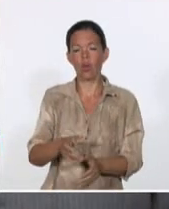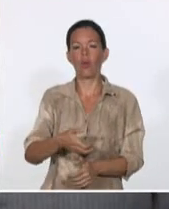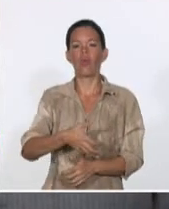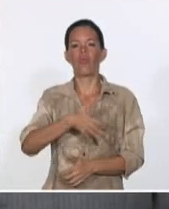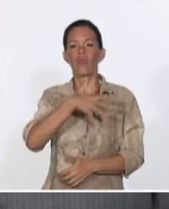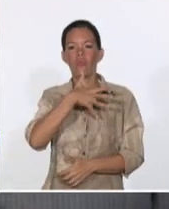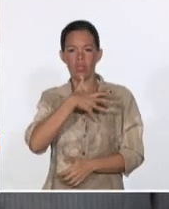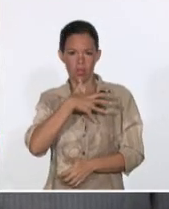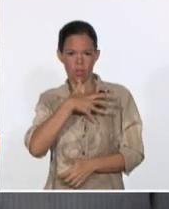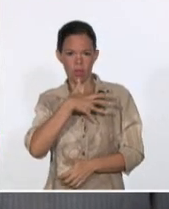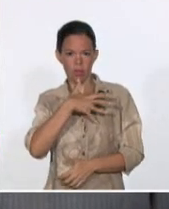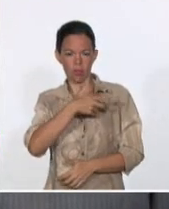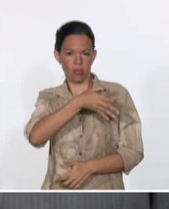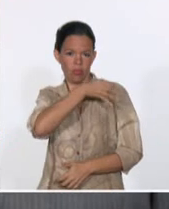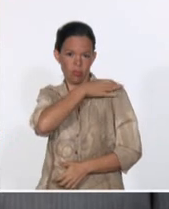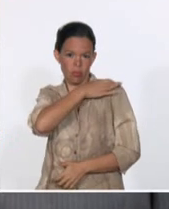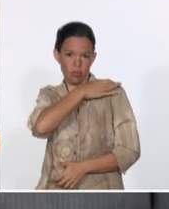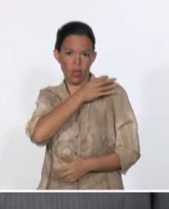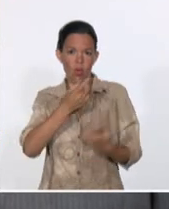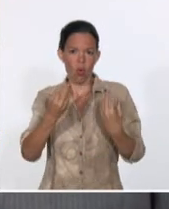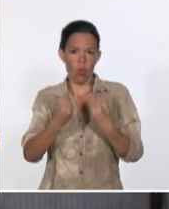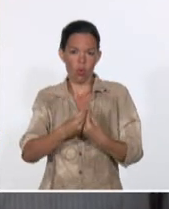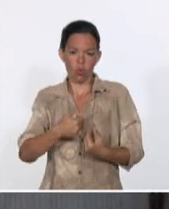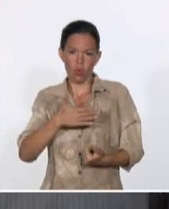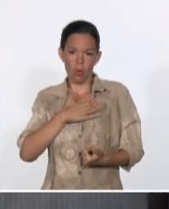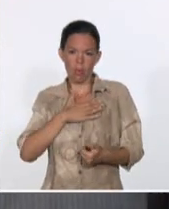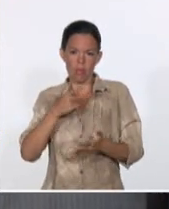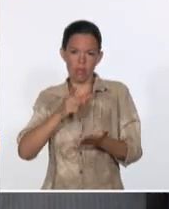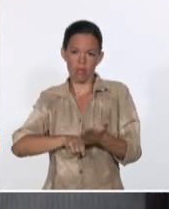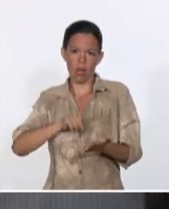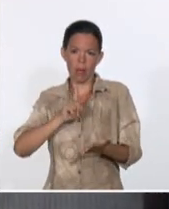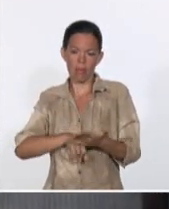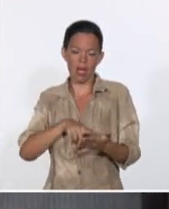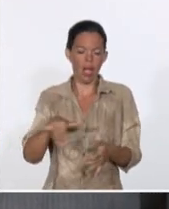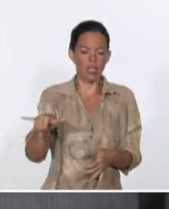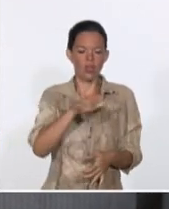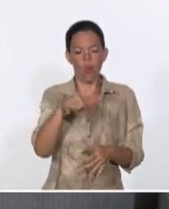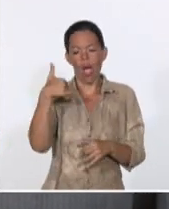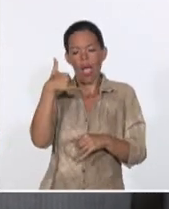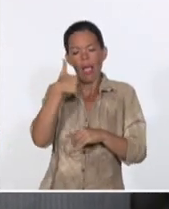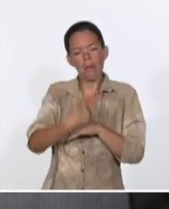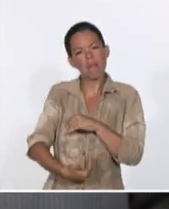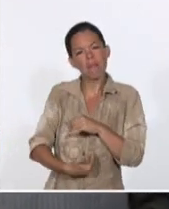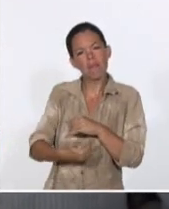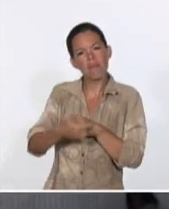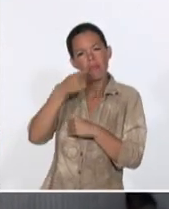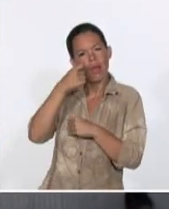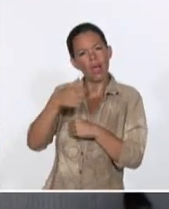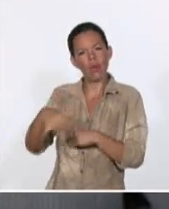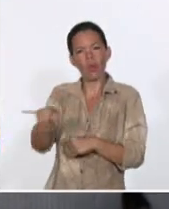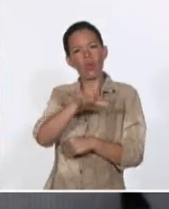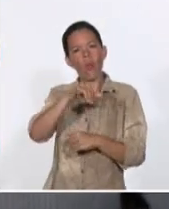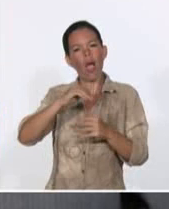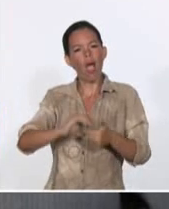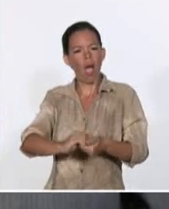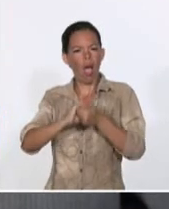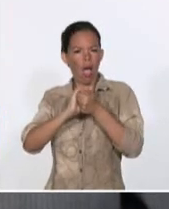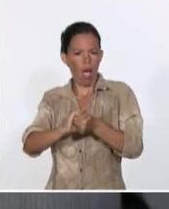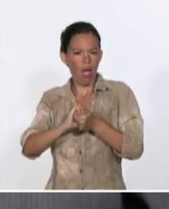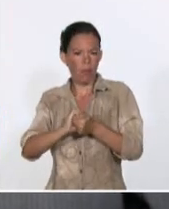realmente una relación de amigos, de hermanos, donde juntos